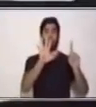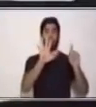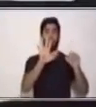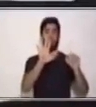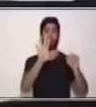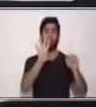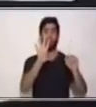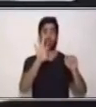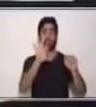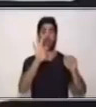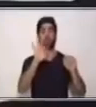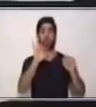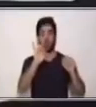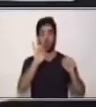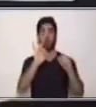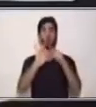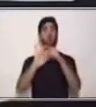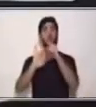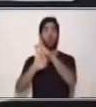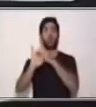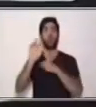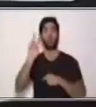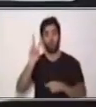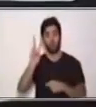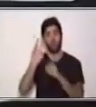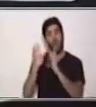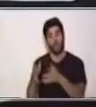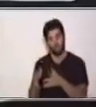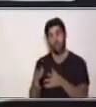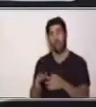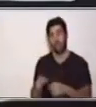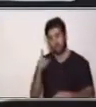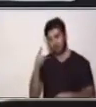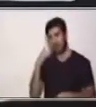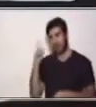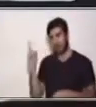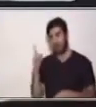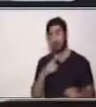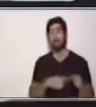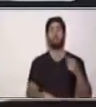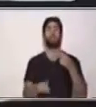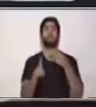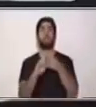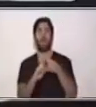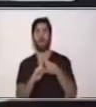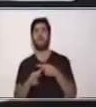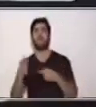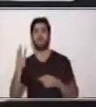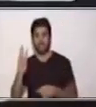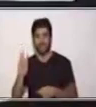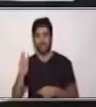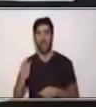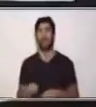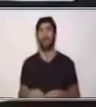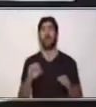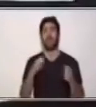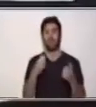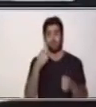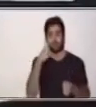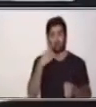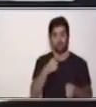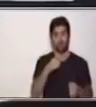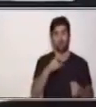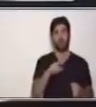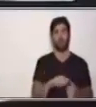en este caso 2, ¿verdad? Y luego le voy a sumar, porque aquí me indica que le sume 3. Entonces ya sabemos